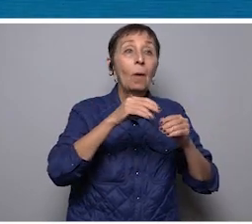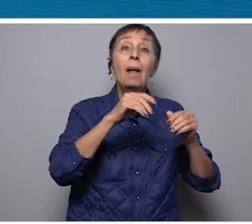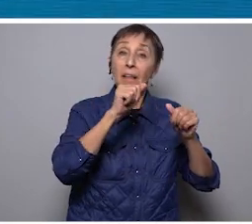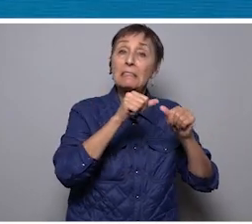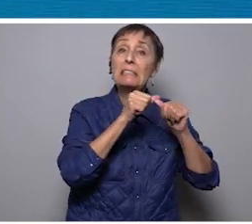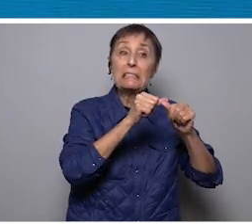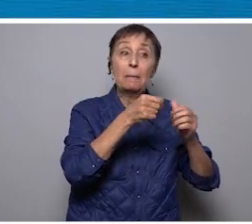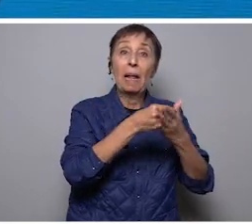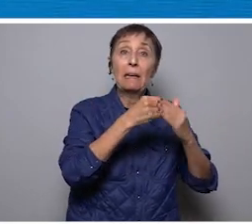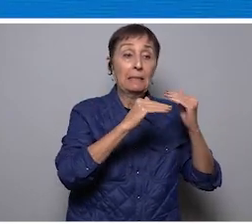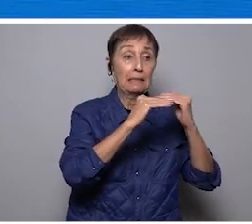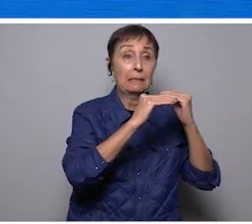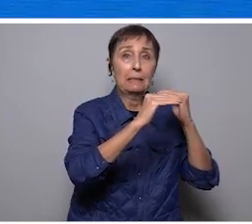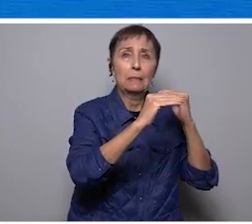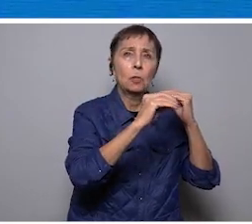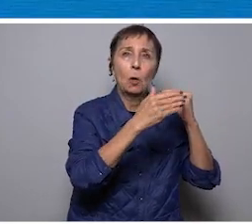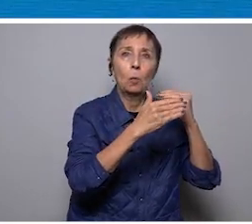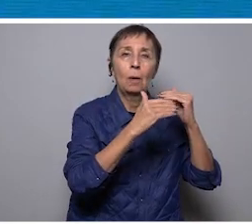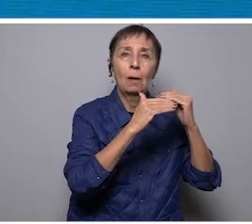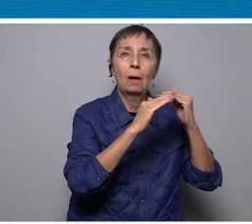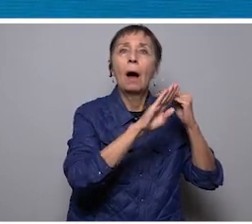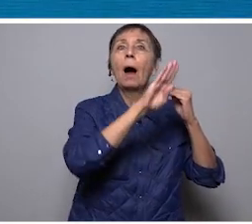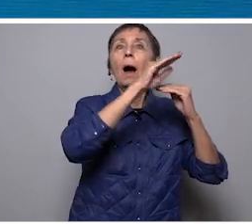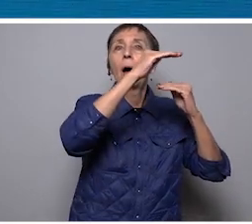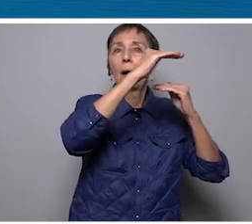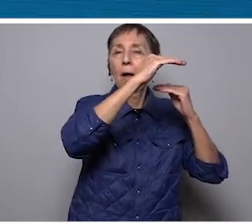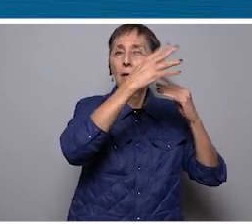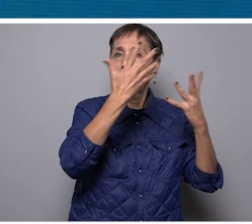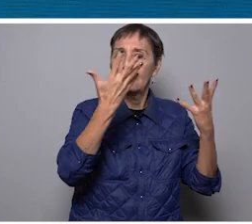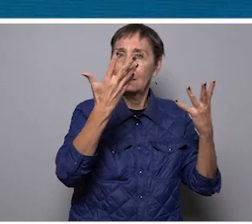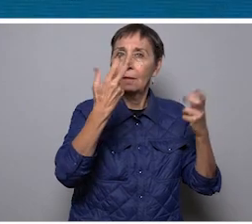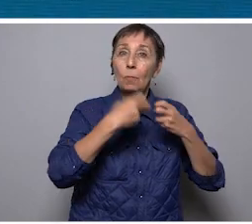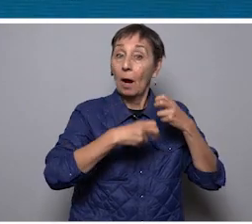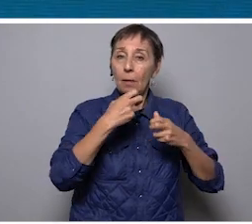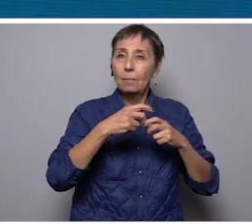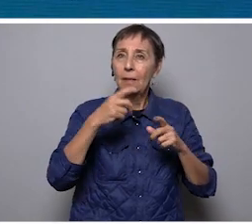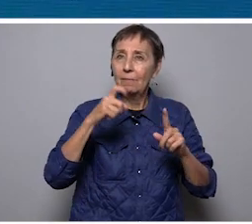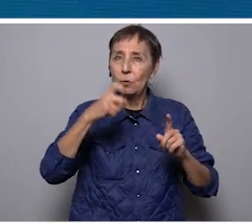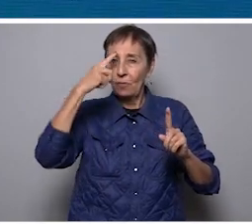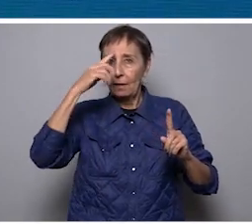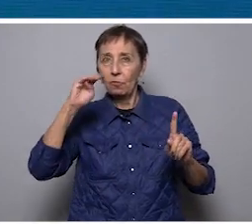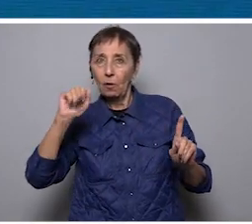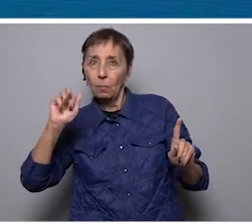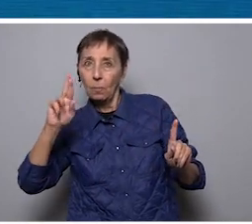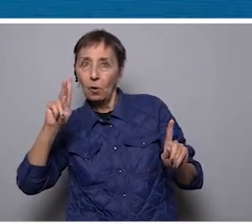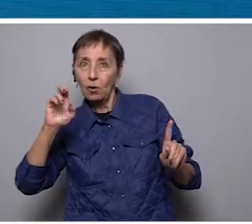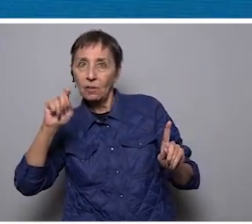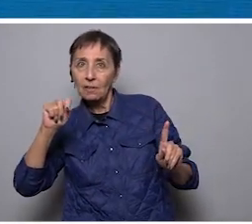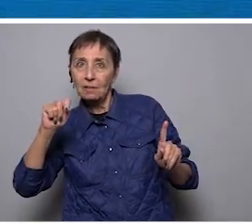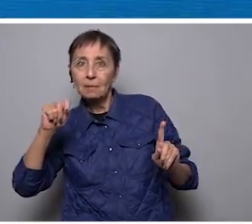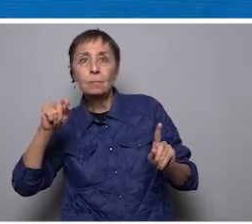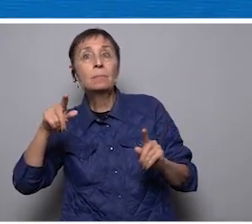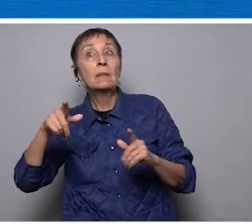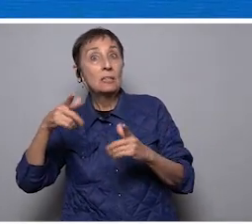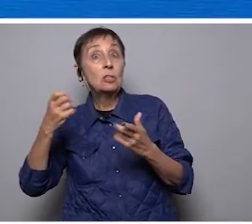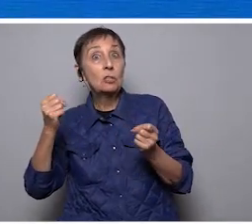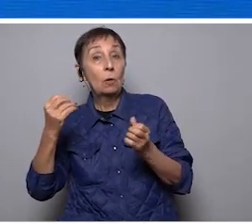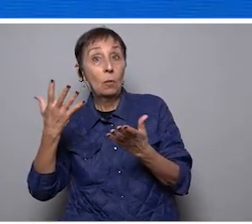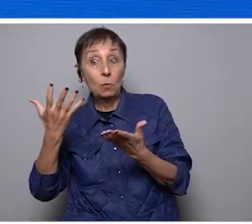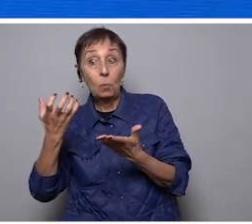sostenibilidad El problema es pasar de mercado para obtener rentabilidad a un pensamiento